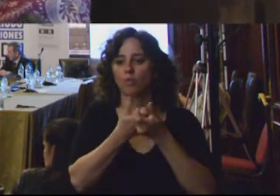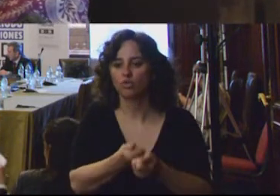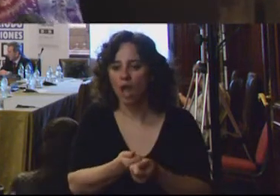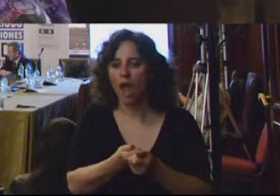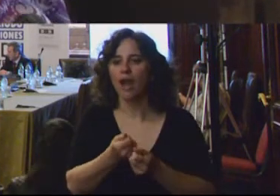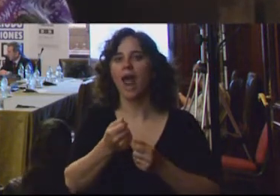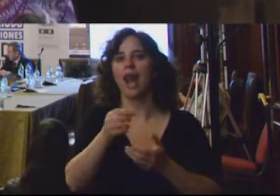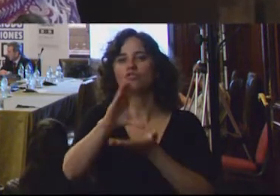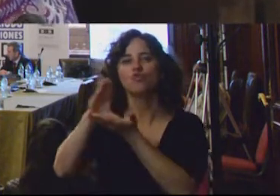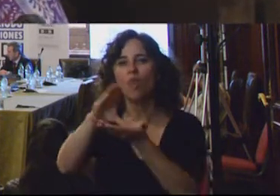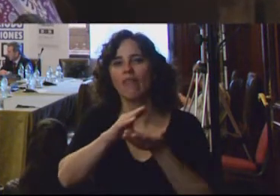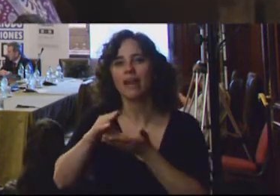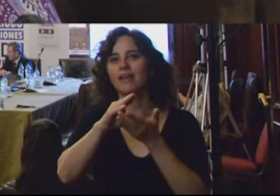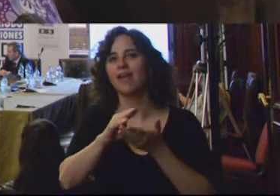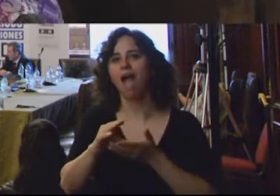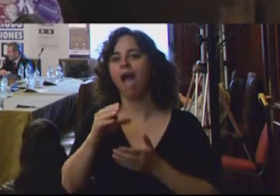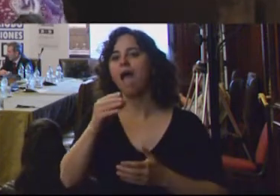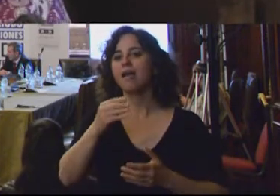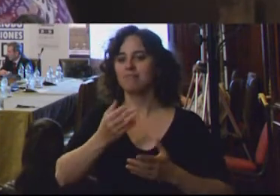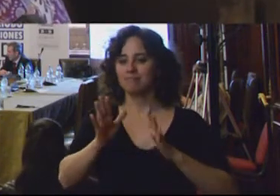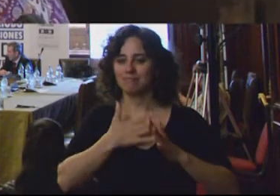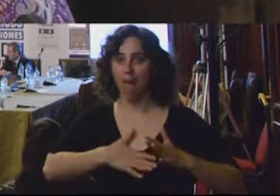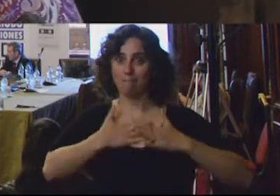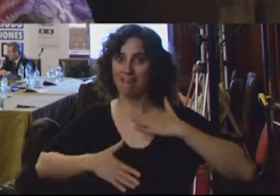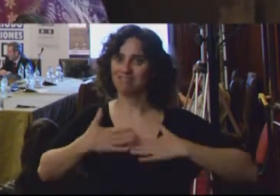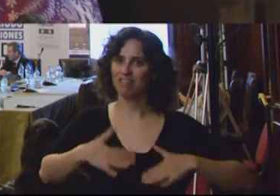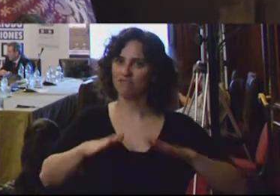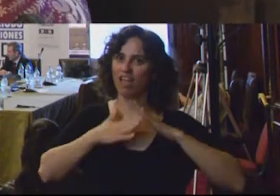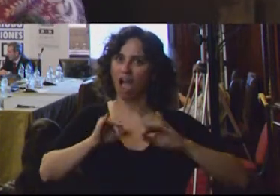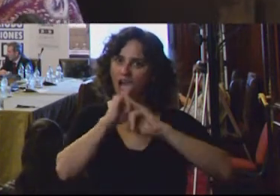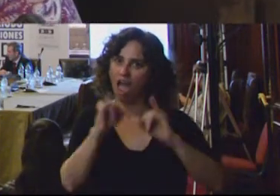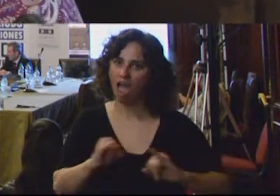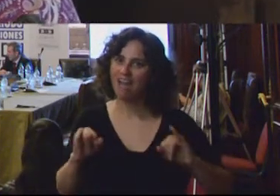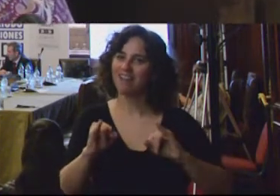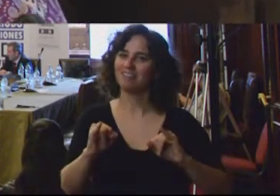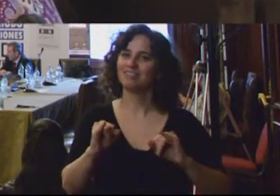pacífica, de una ciudadanía constructiva. Entonces, mi pregunta